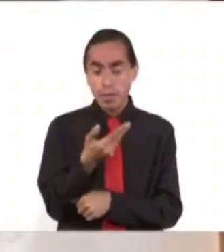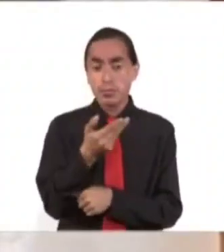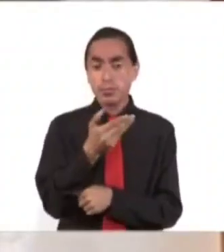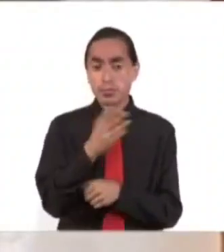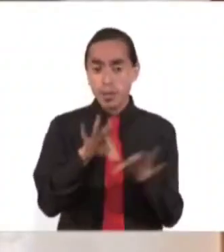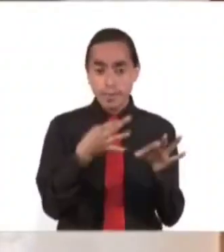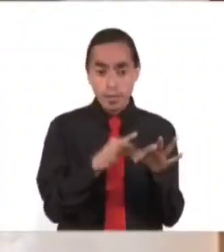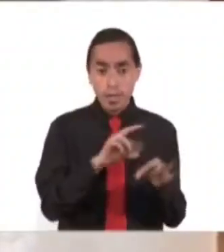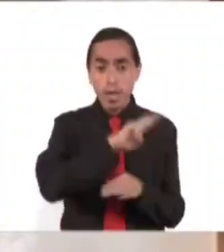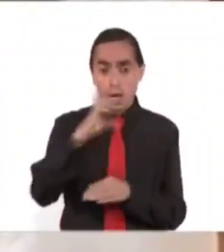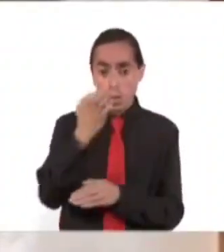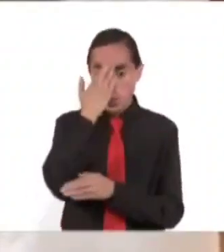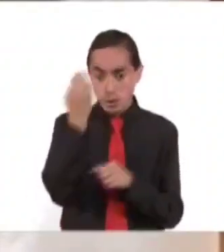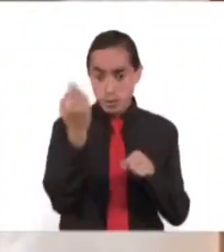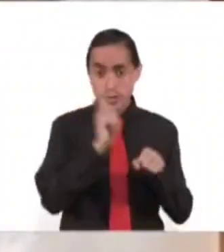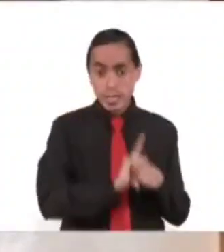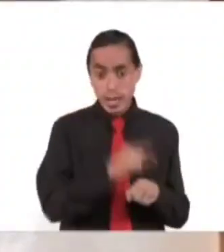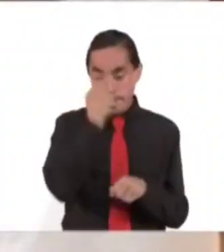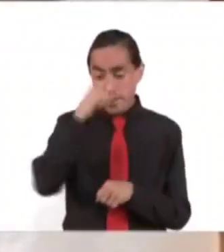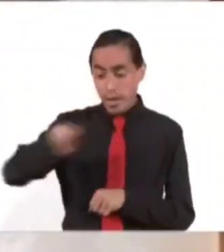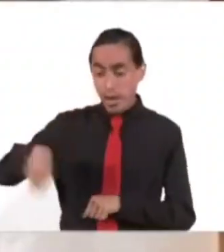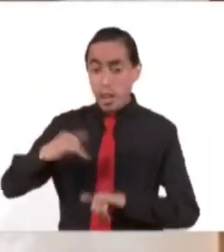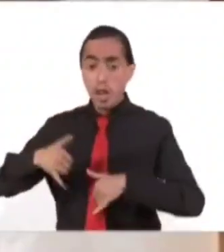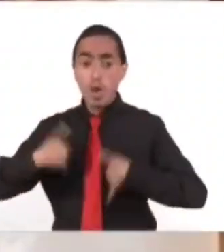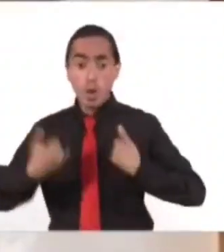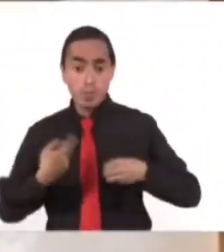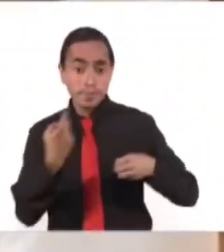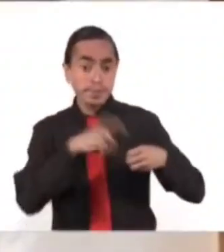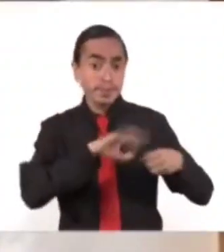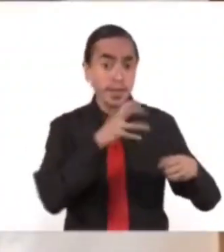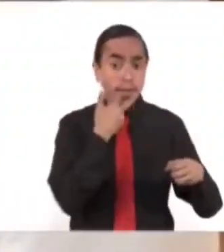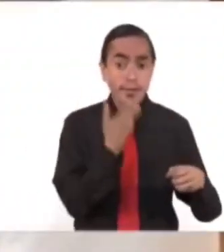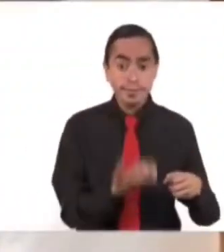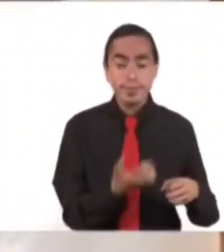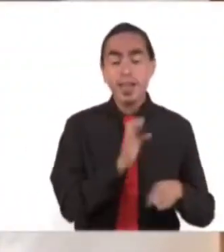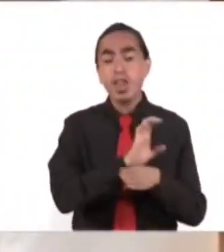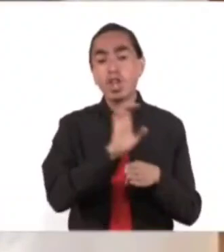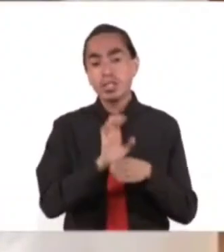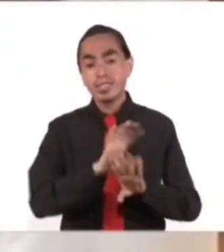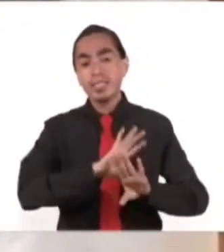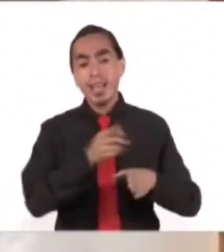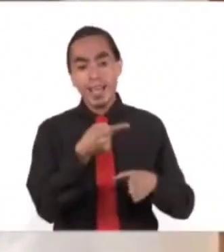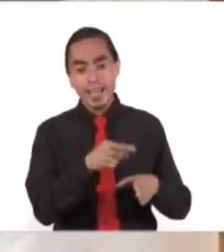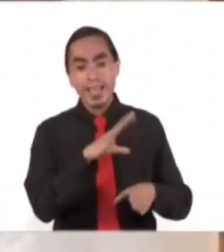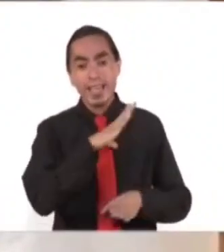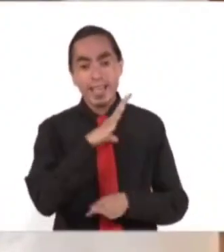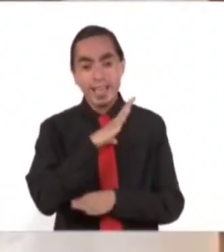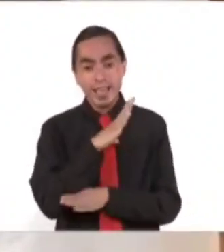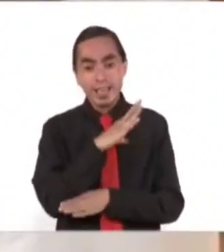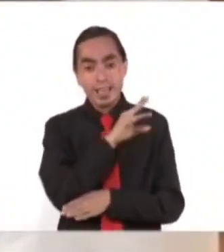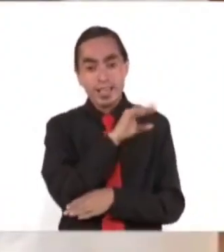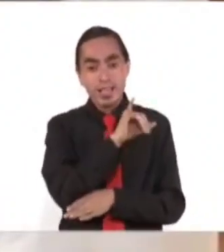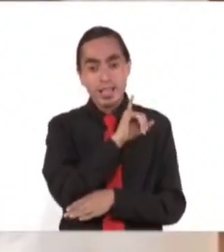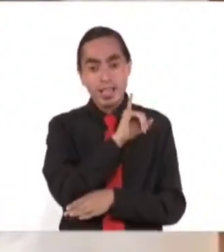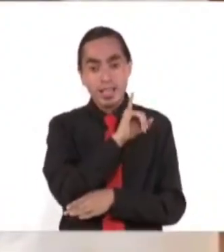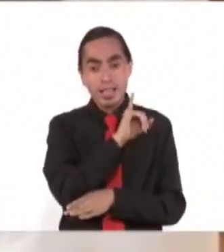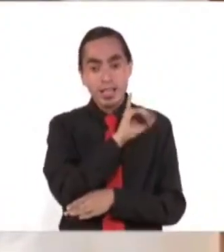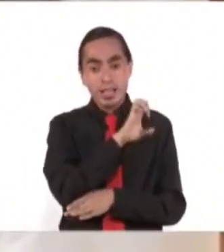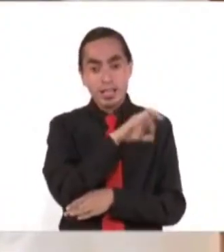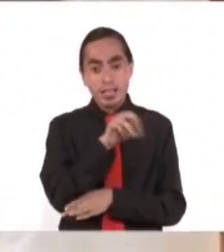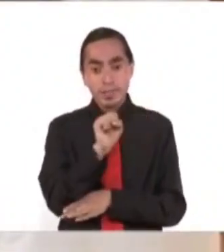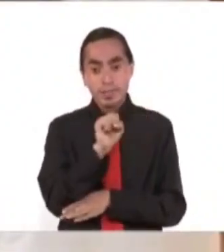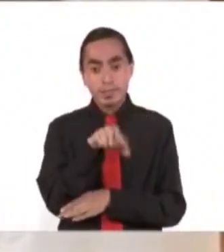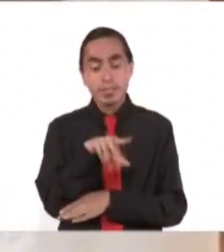social y que los jóvenes, las jóvenes quieran ir a esos lugares. Entonces tenemos ahí, en este bachillerato, en el IEMS,